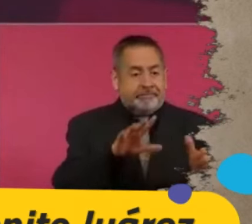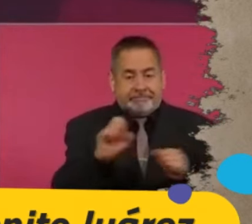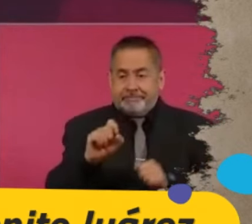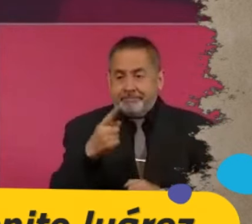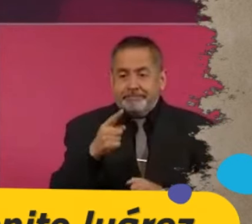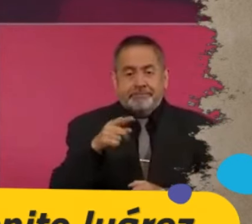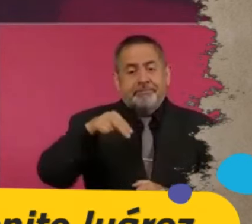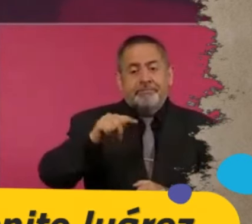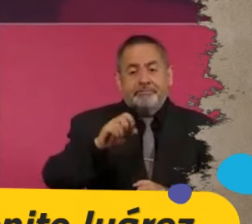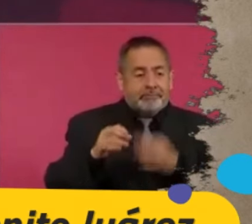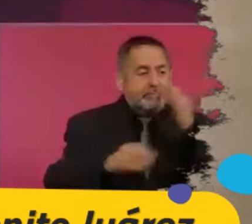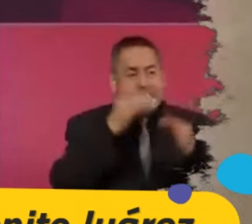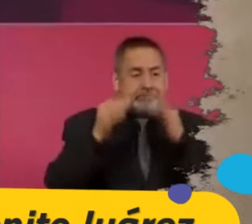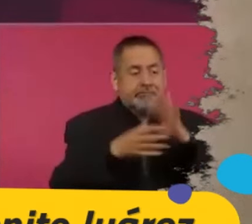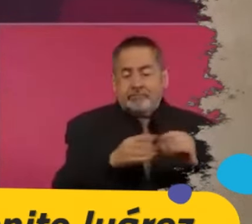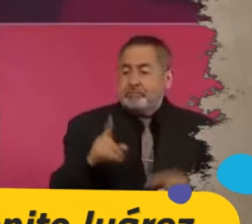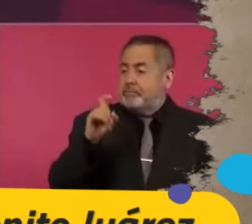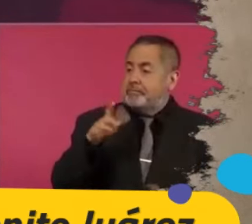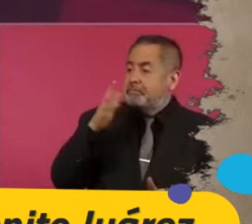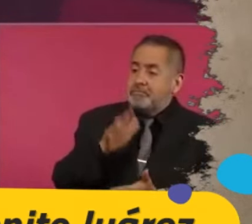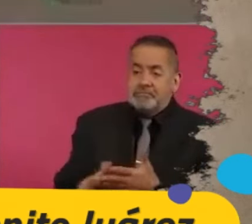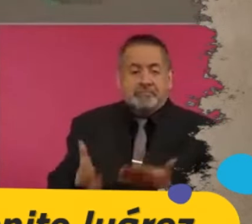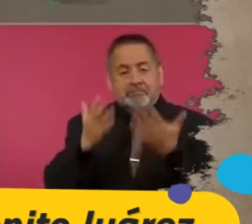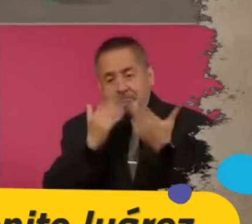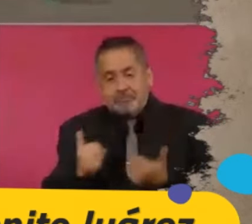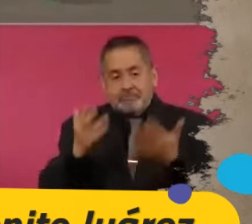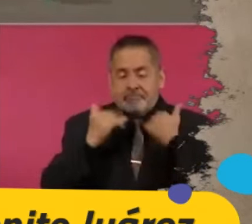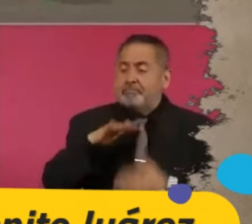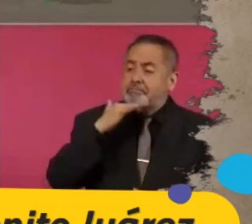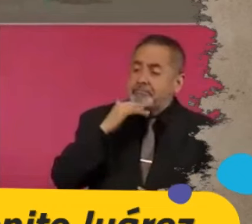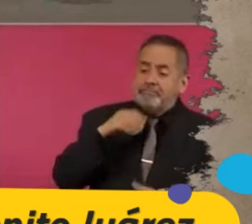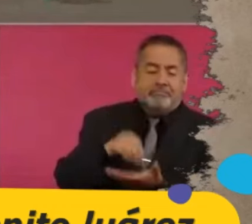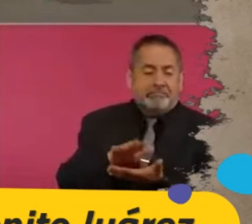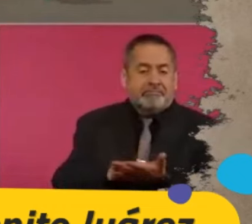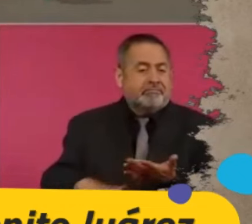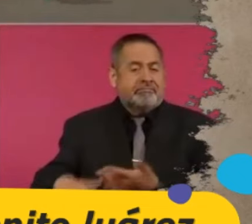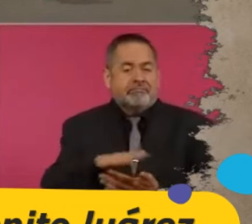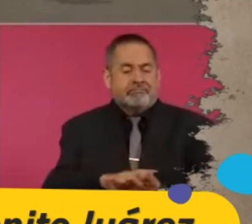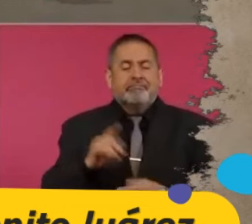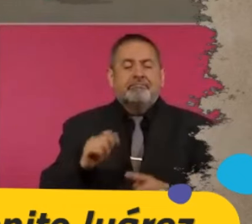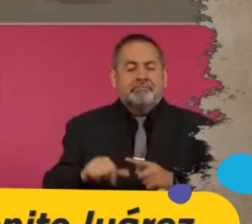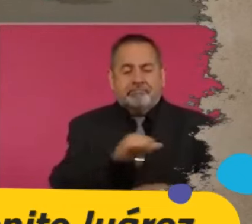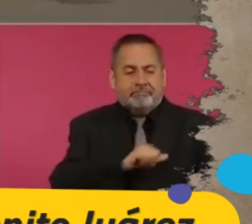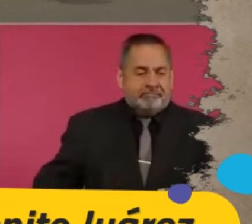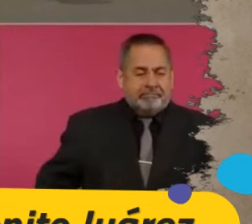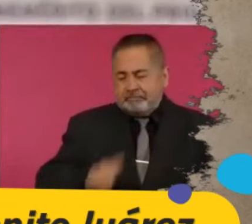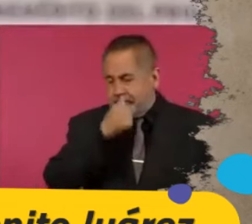1,621 notas sobre supuesta escasez y contaminación del agua en la alcaldía Benito Juárez.